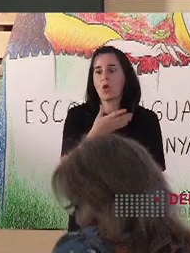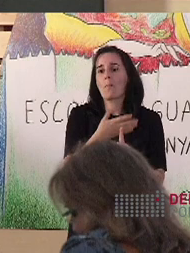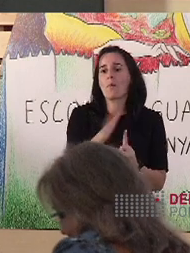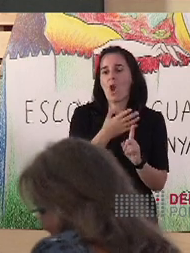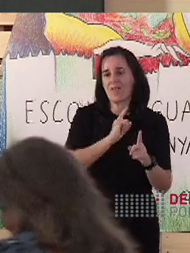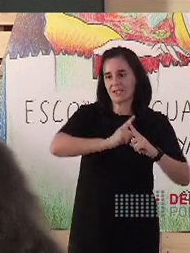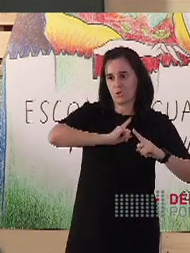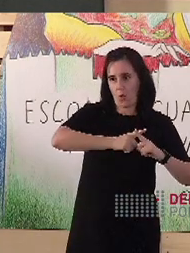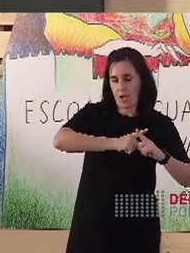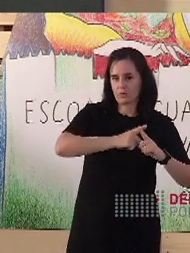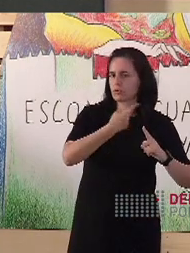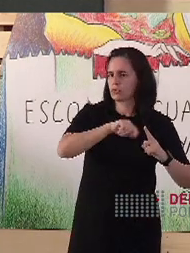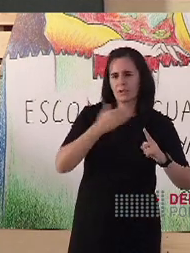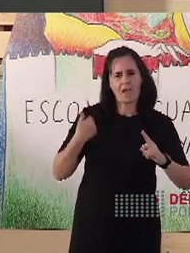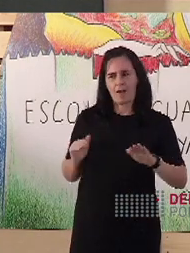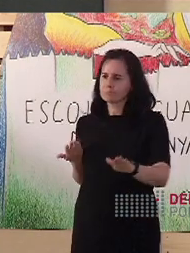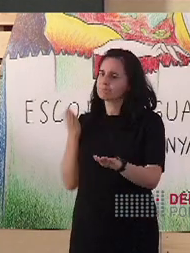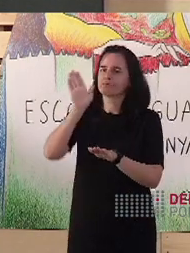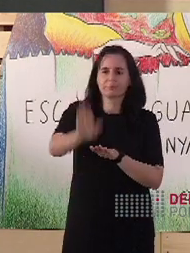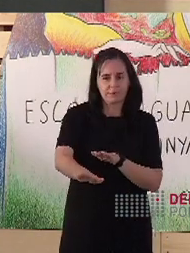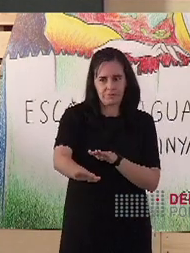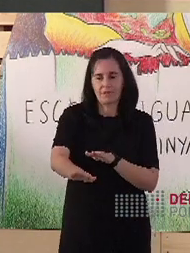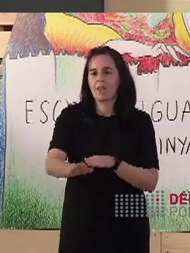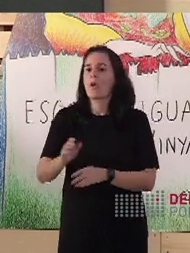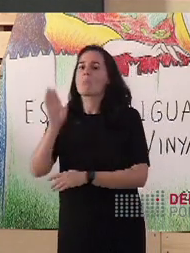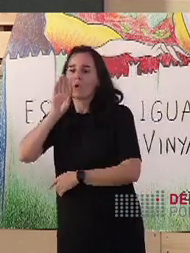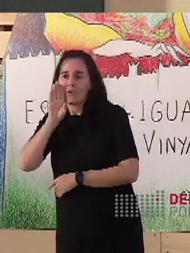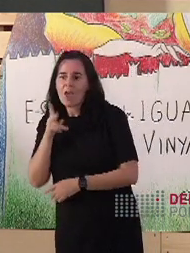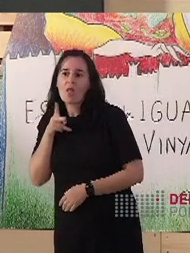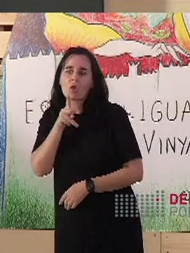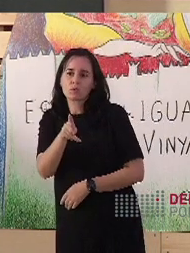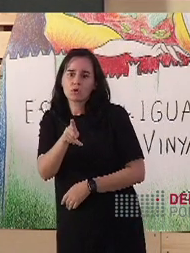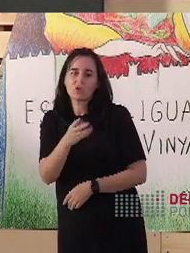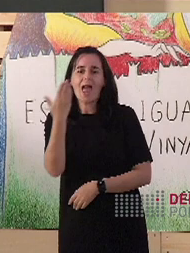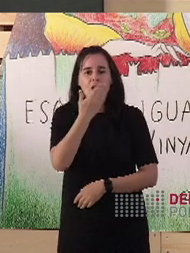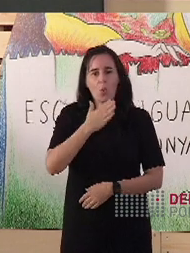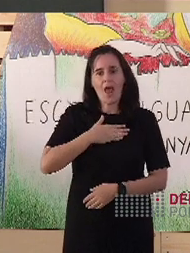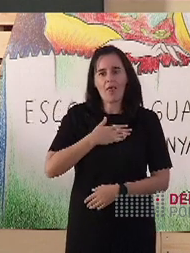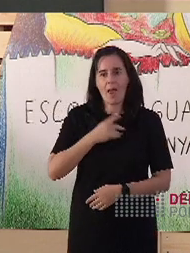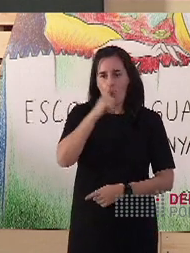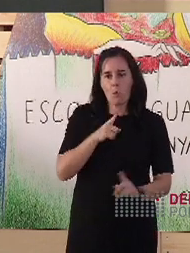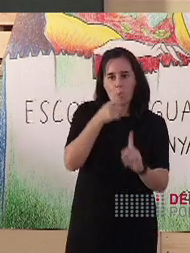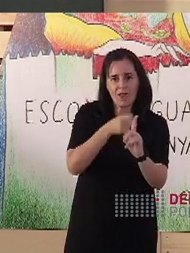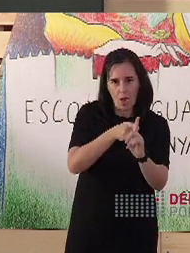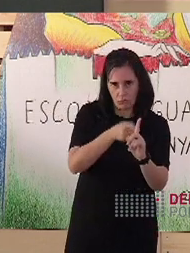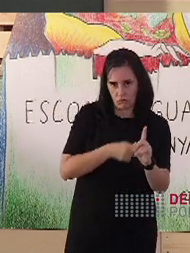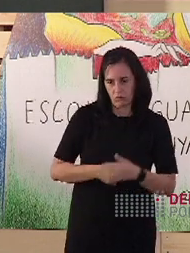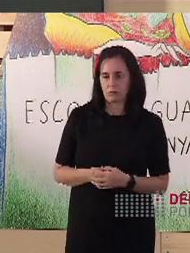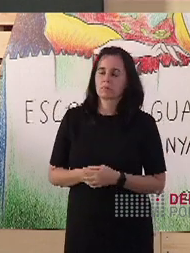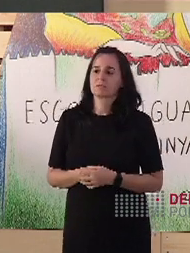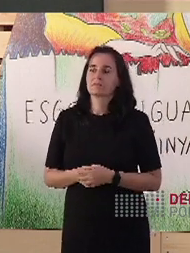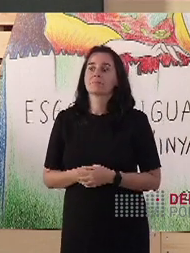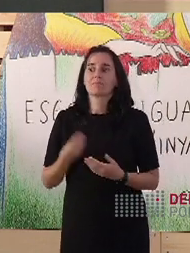más y ahora decimos Pornografía, 2 puntos, Escuela de puteros. Y así vamos a